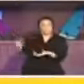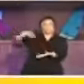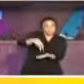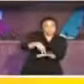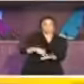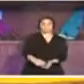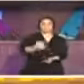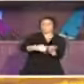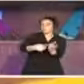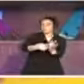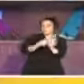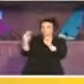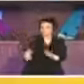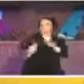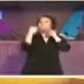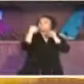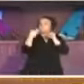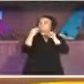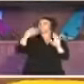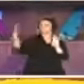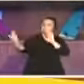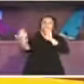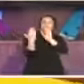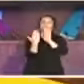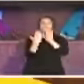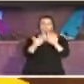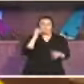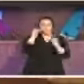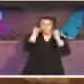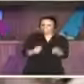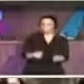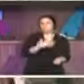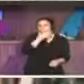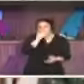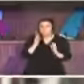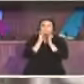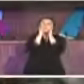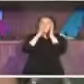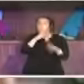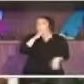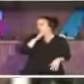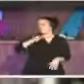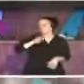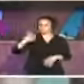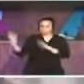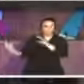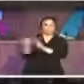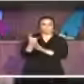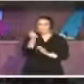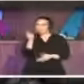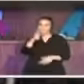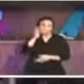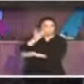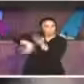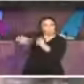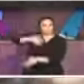Levántate y exige que nos miren a la cara, que se mueran de vergüenza por corruptos y canallas, que somos sus